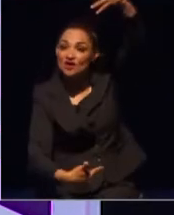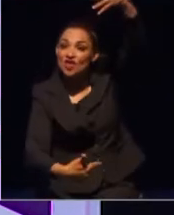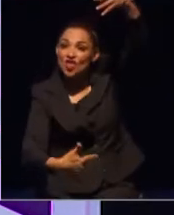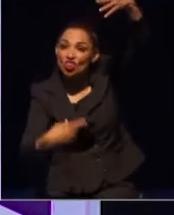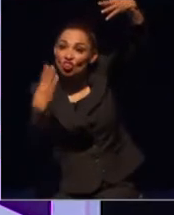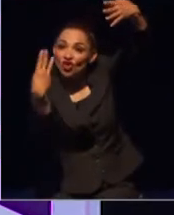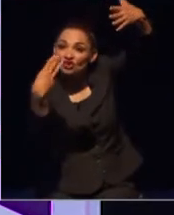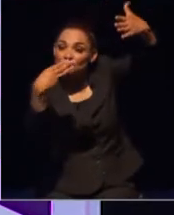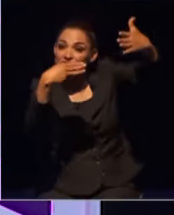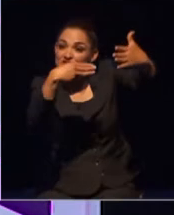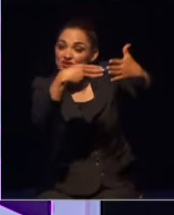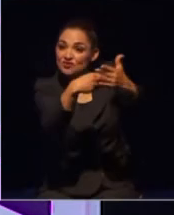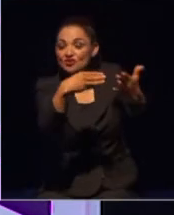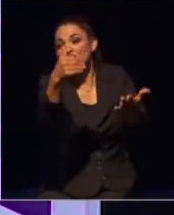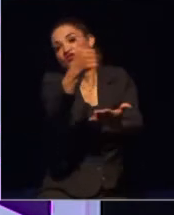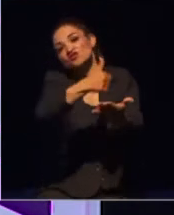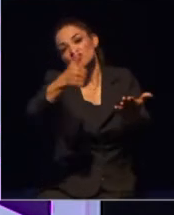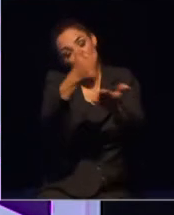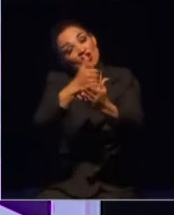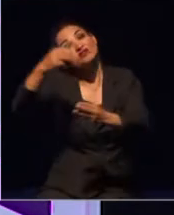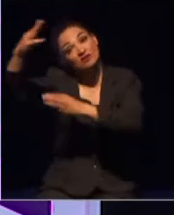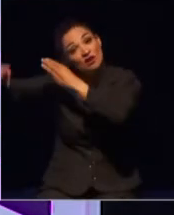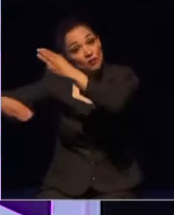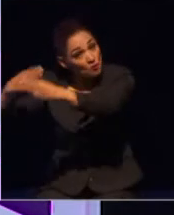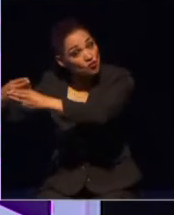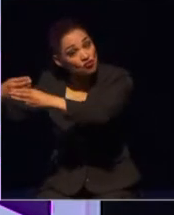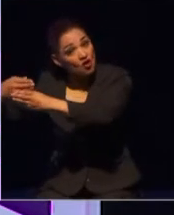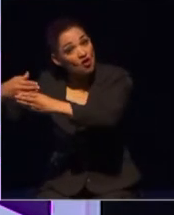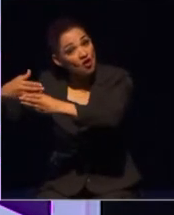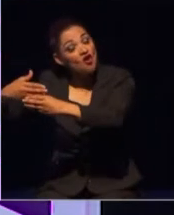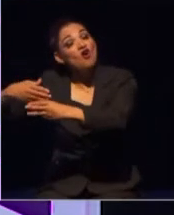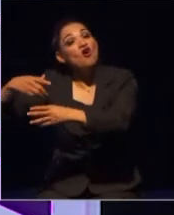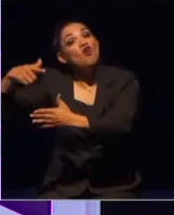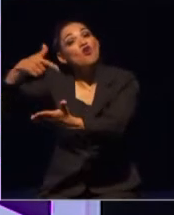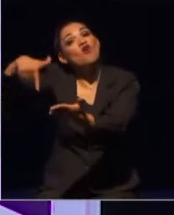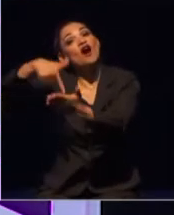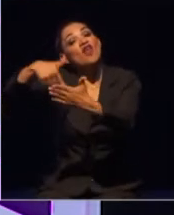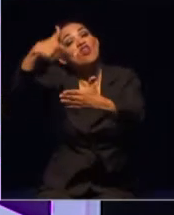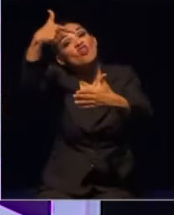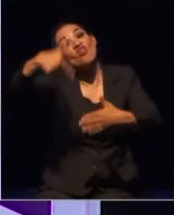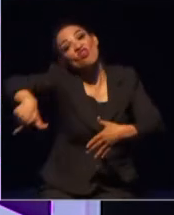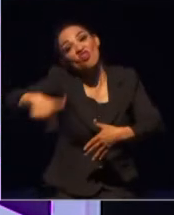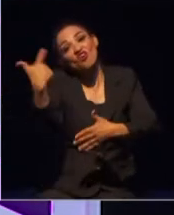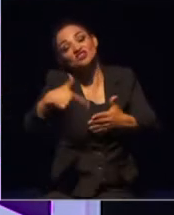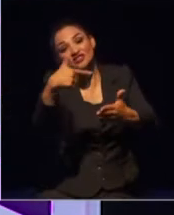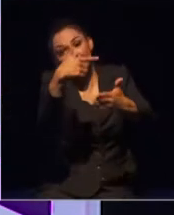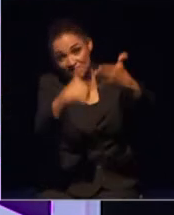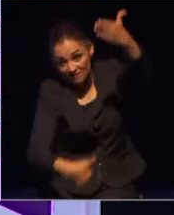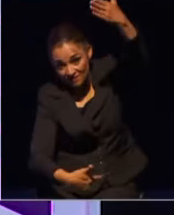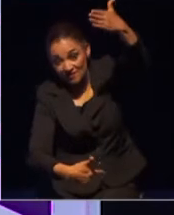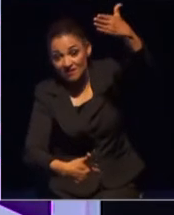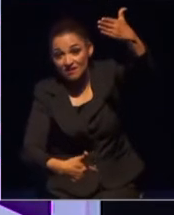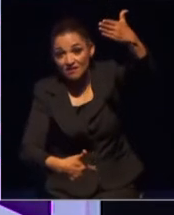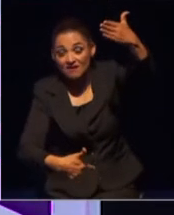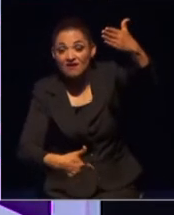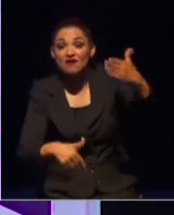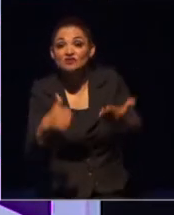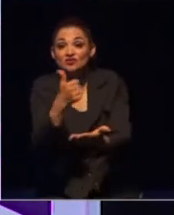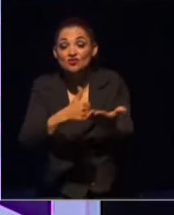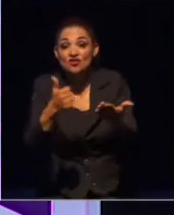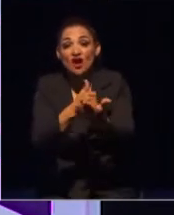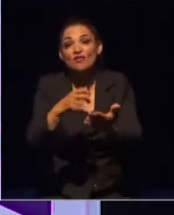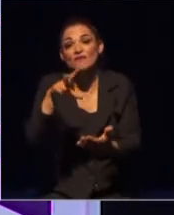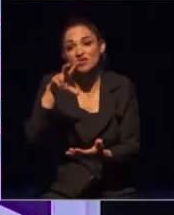millones de ciudades que hay en el mundo. Esta administración que se quiere reelegir la recibió en el lugar número 24 y